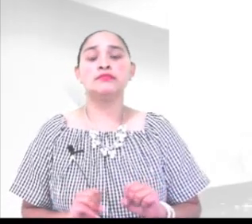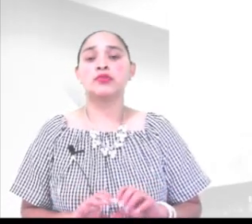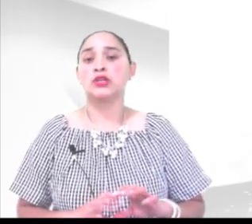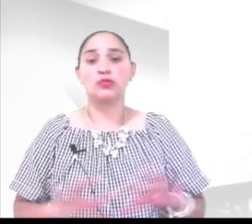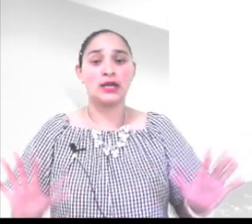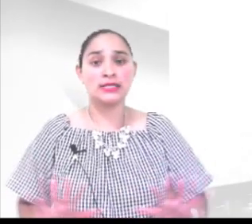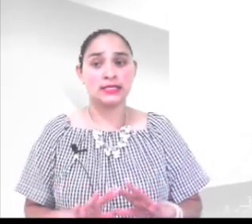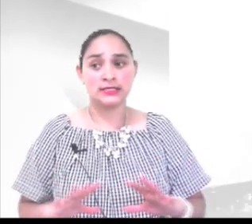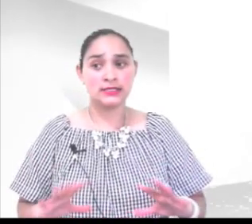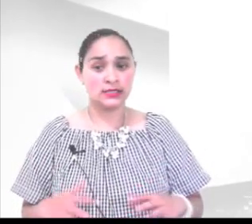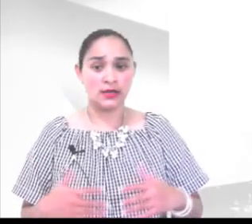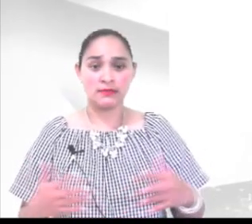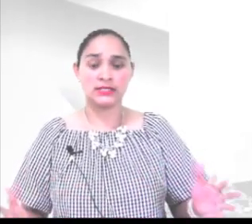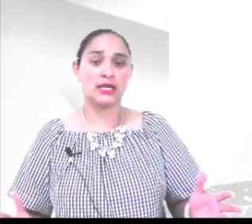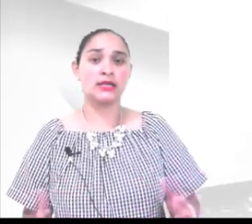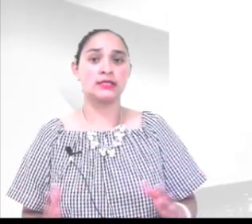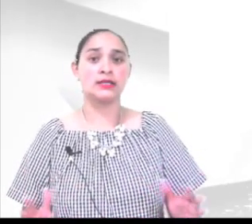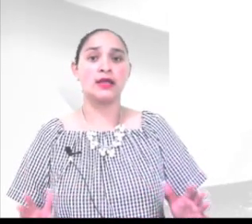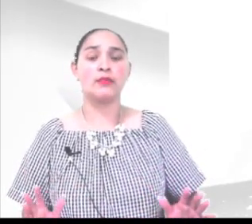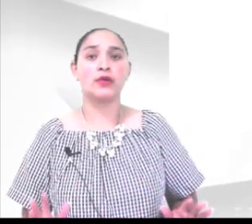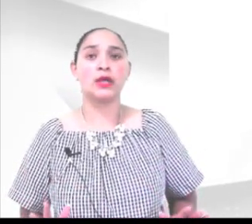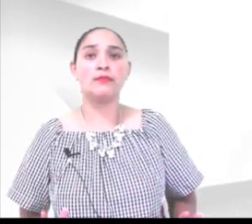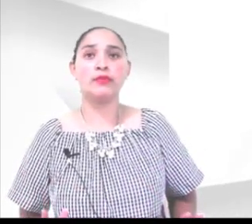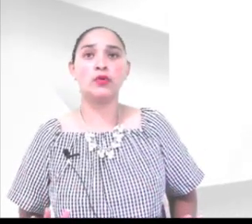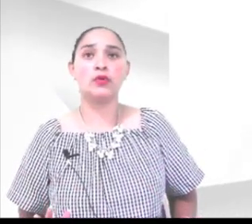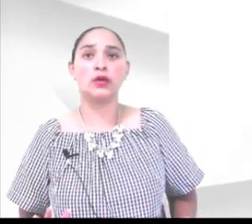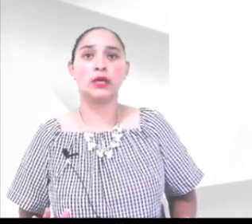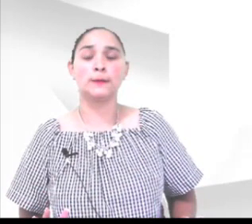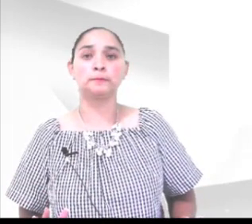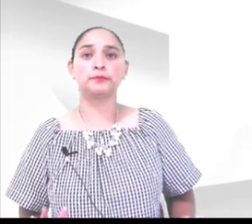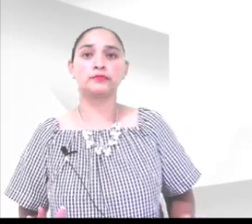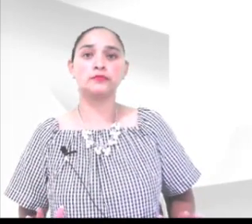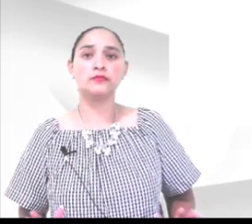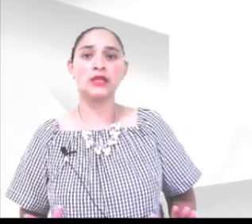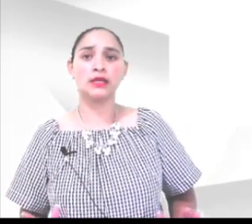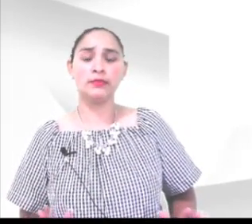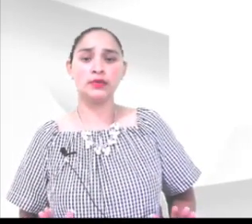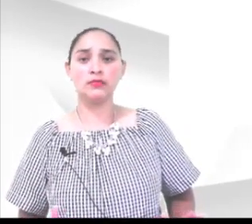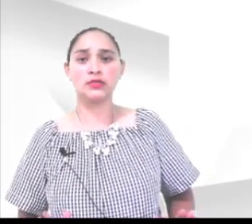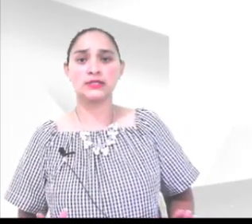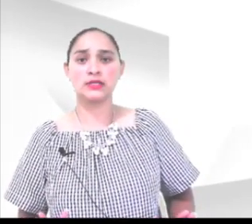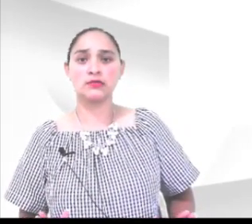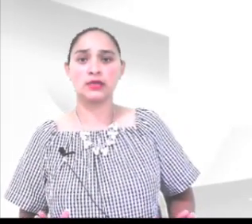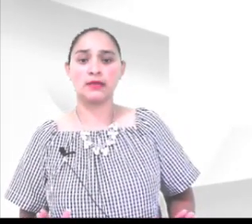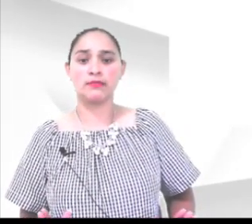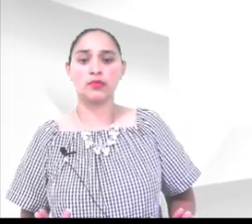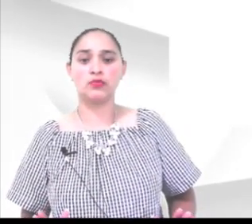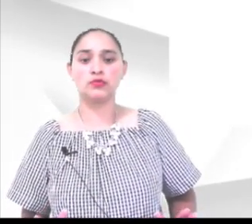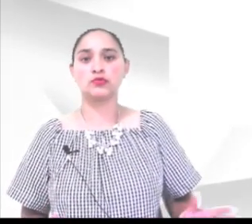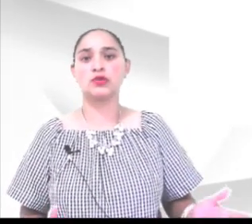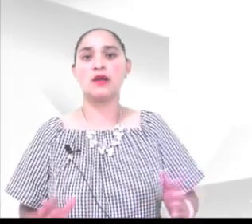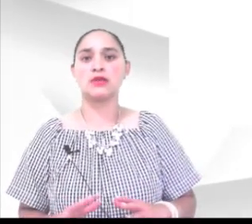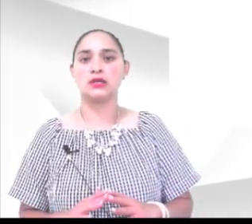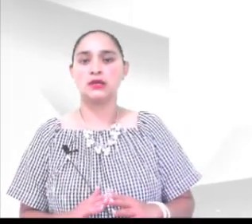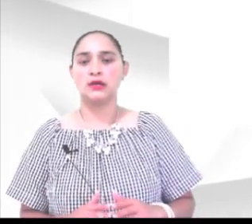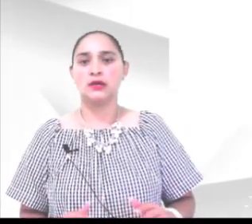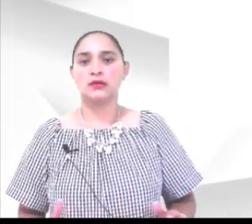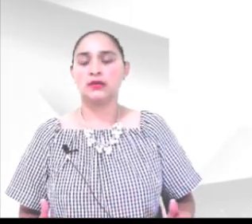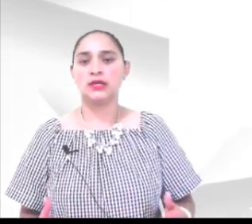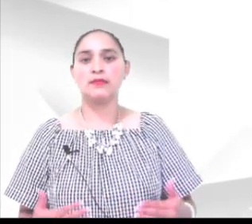suceden por naturaleza, así sin avisar y sin nada. Por ejemplo, ¿qué podemos decir? Un ejemplo, un